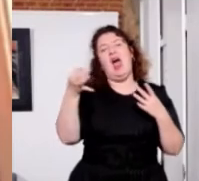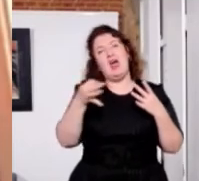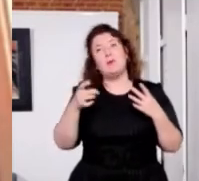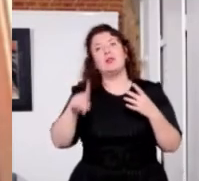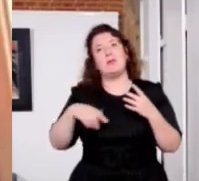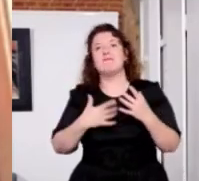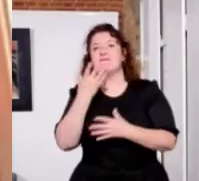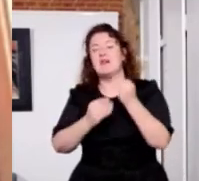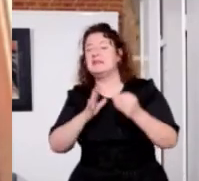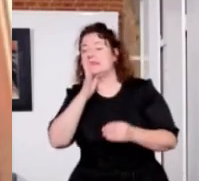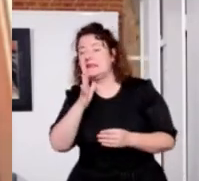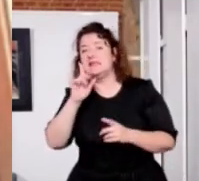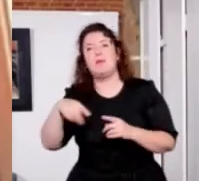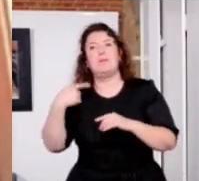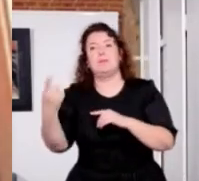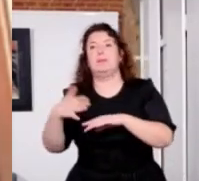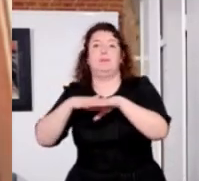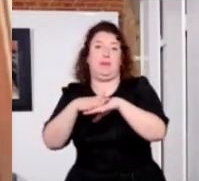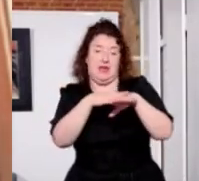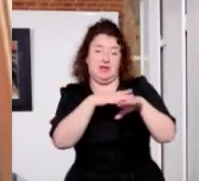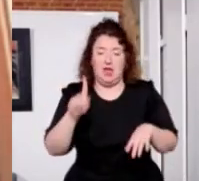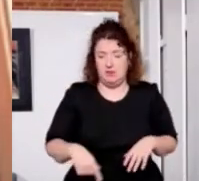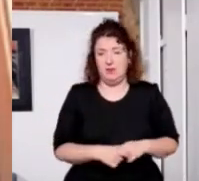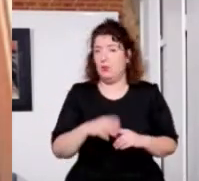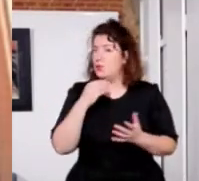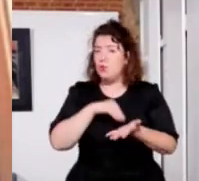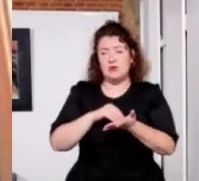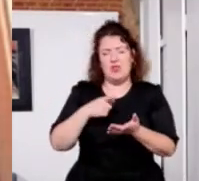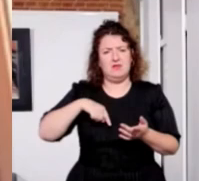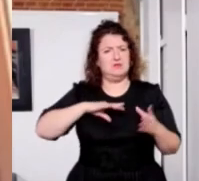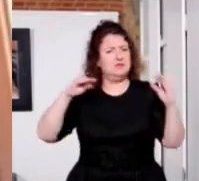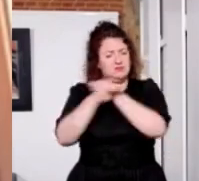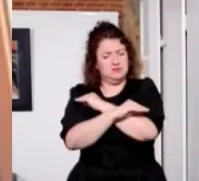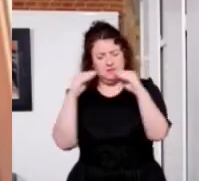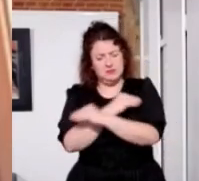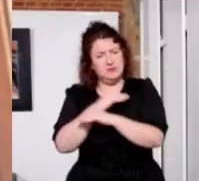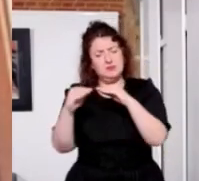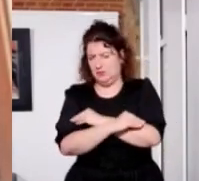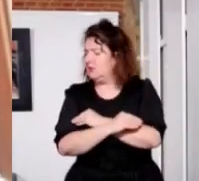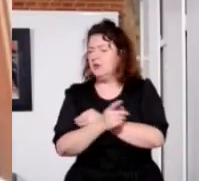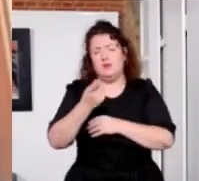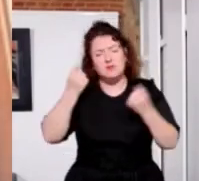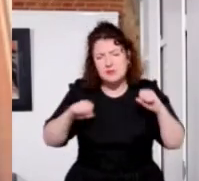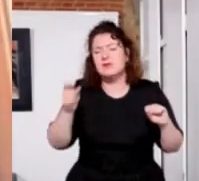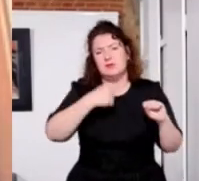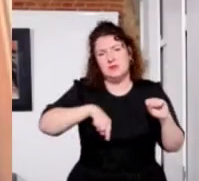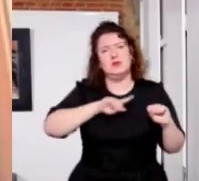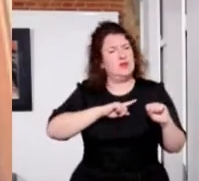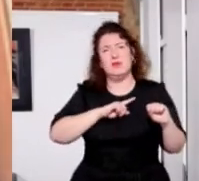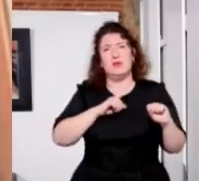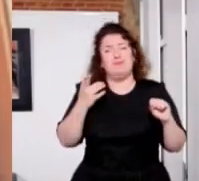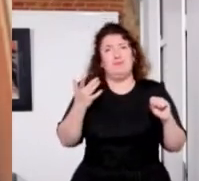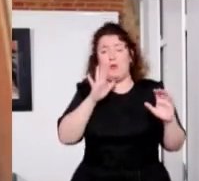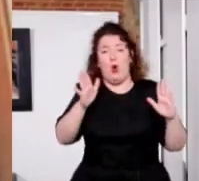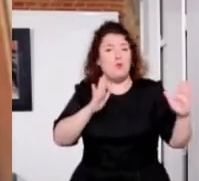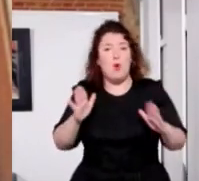pedir disculpas y las contradicciones que en aras de la eficiencia de nuestro activismo teníamos que mancharnos las manos y lo